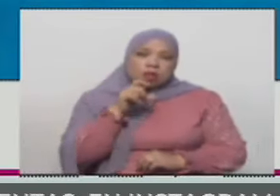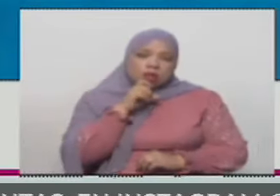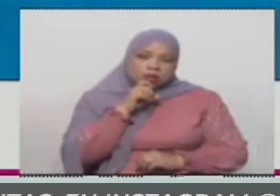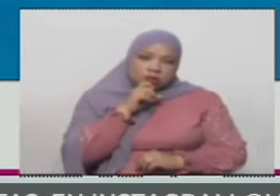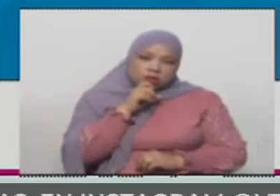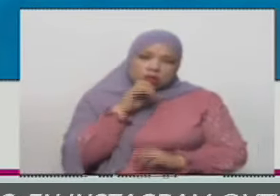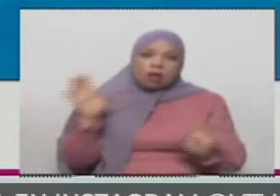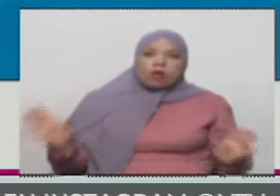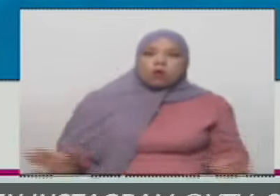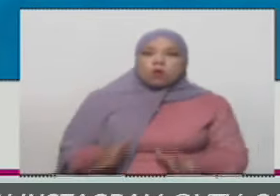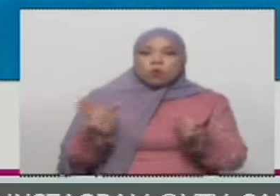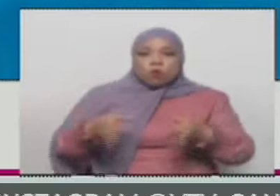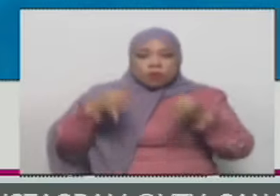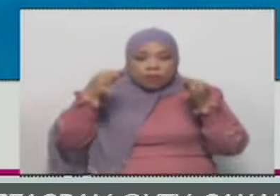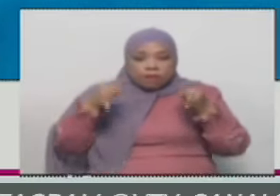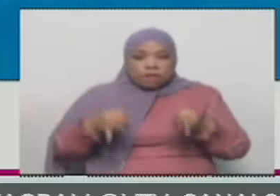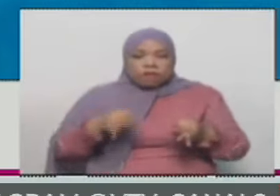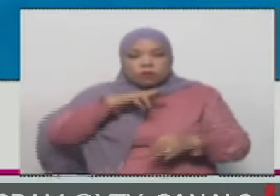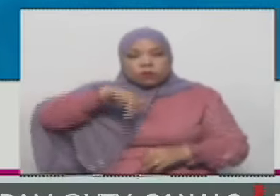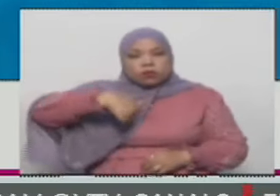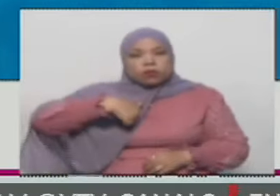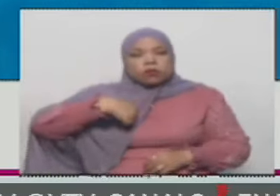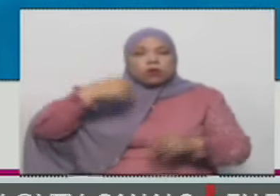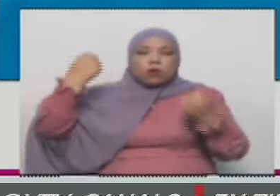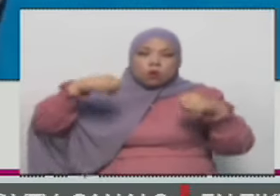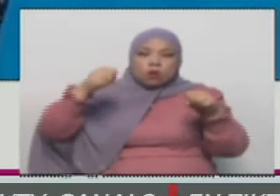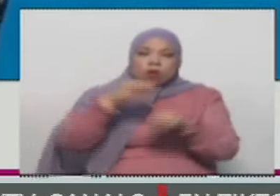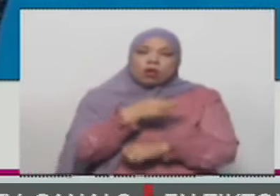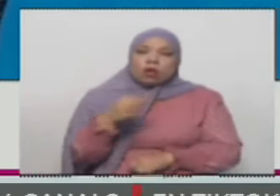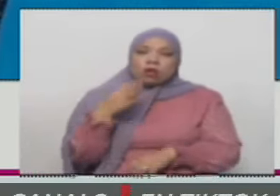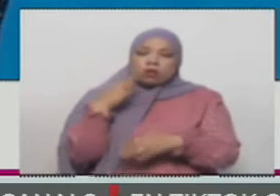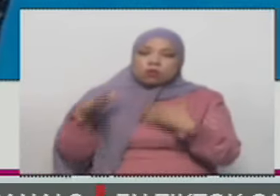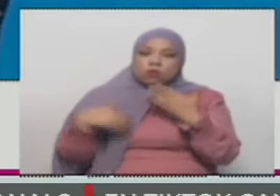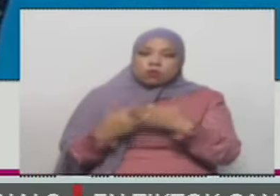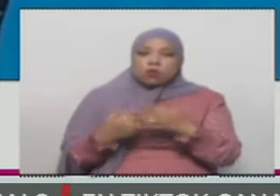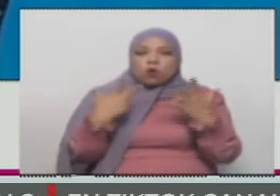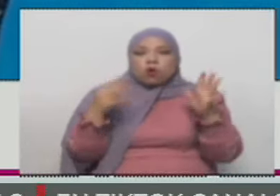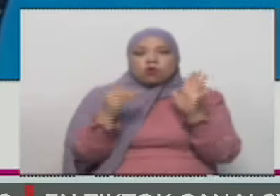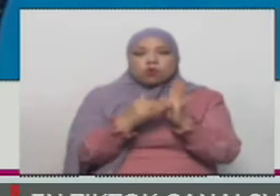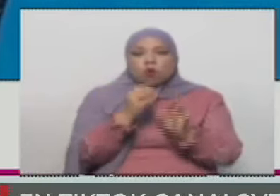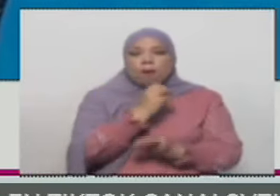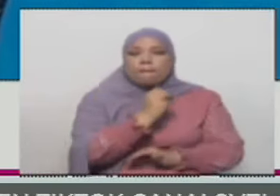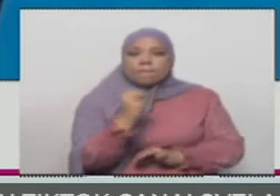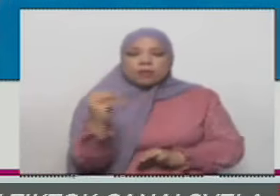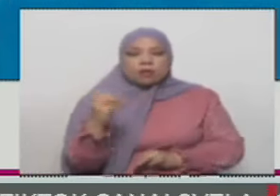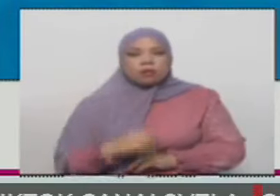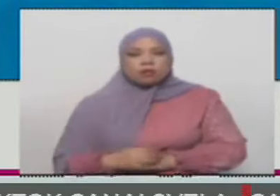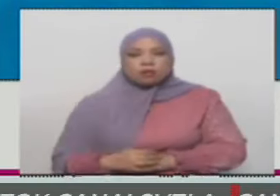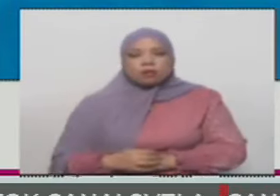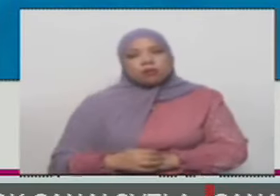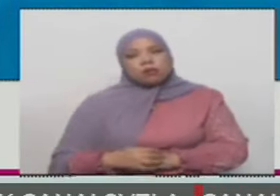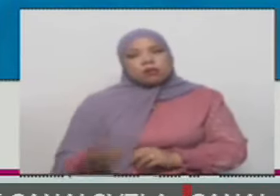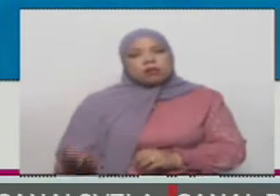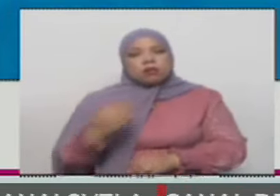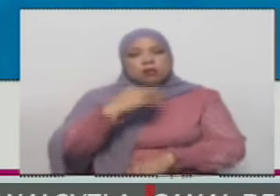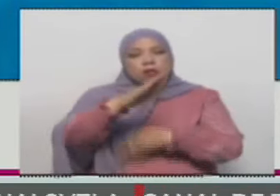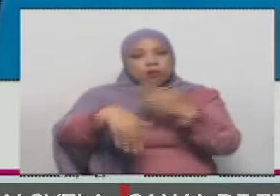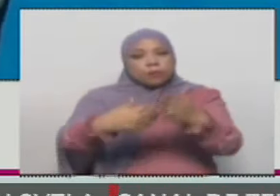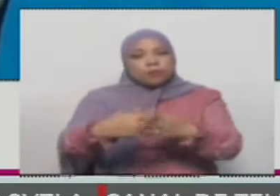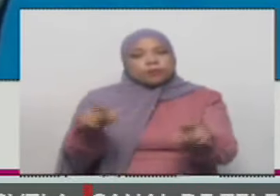Costó, fue fuerte. Nuestros ejércitos terminaron a 8.000 kilómetros al sur, en las montañas